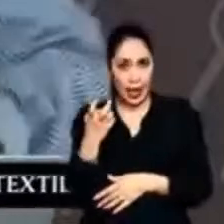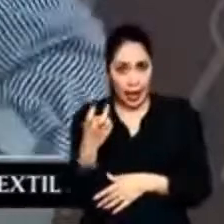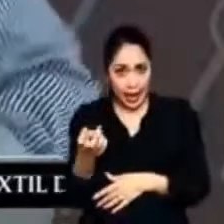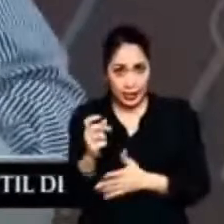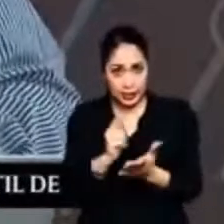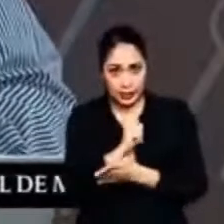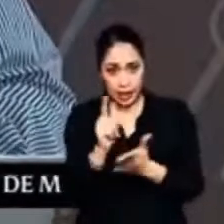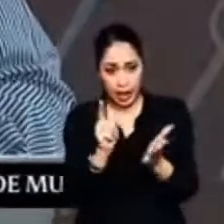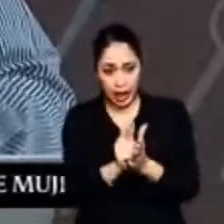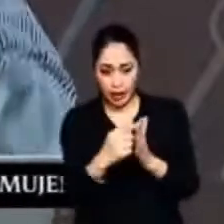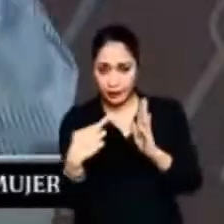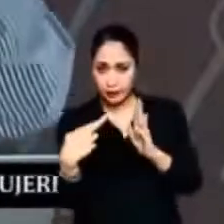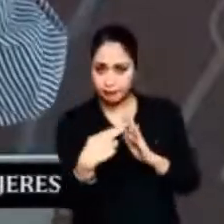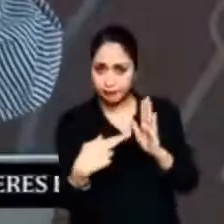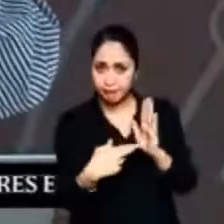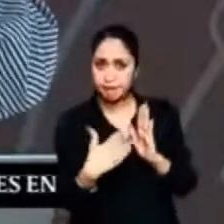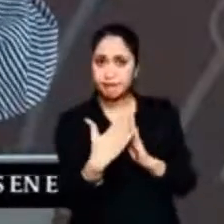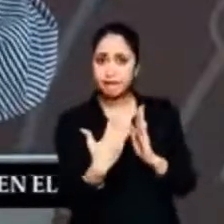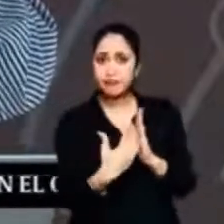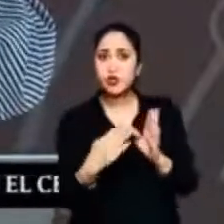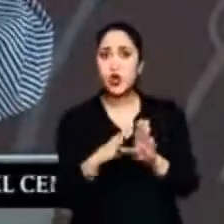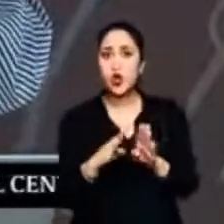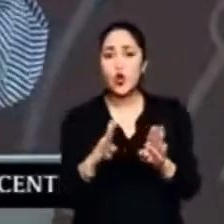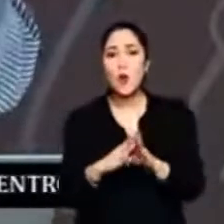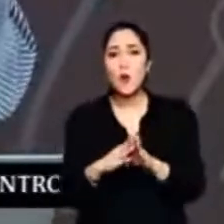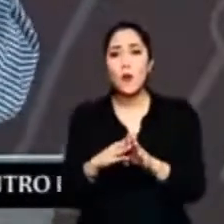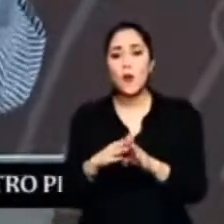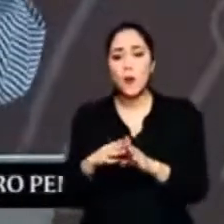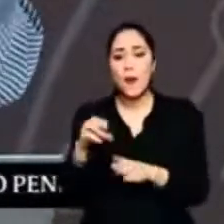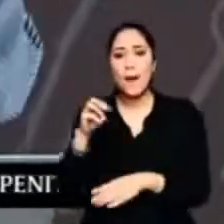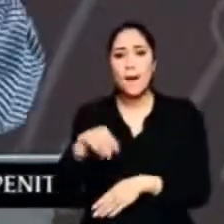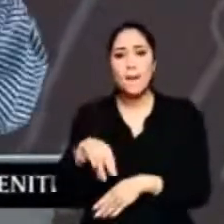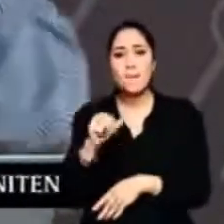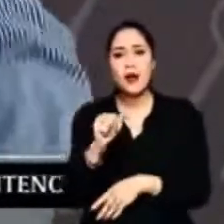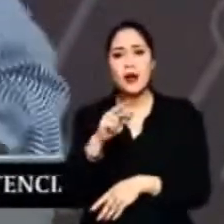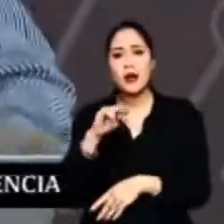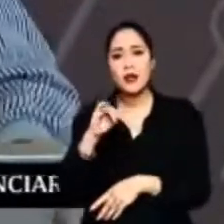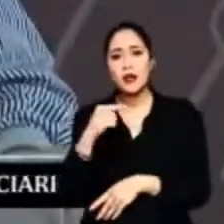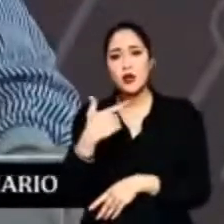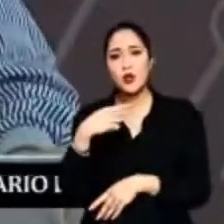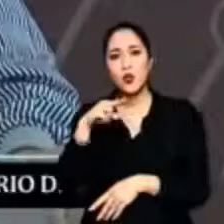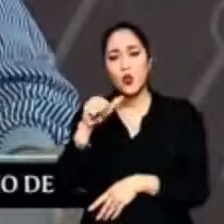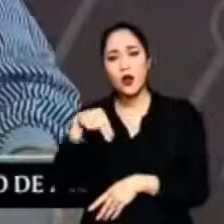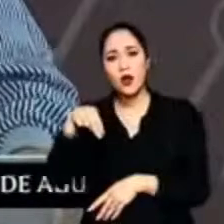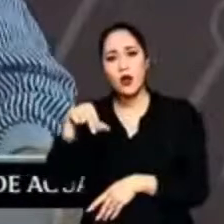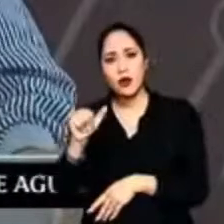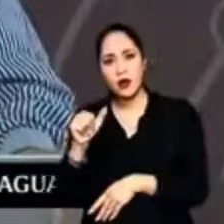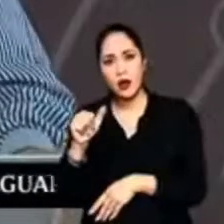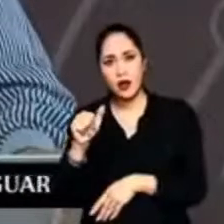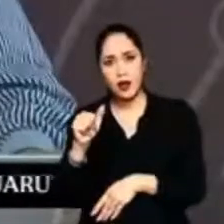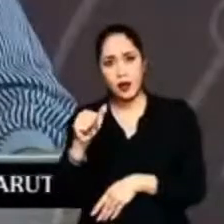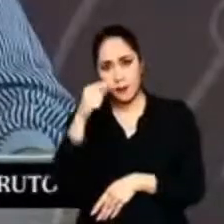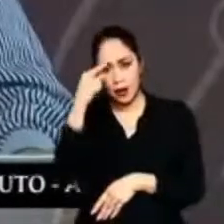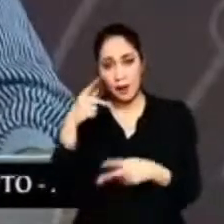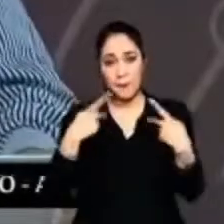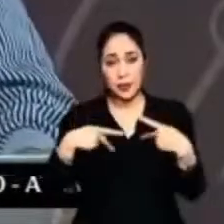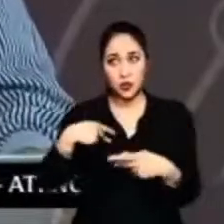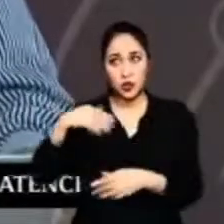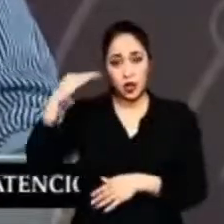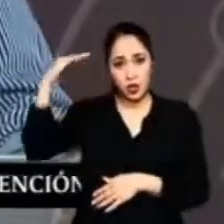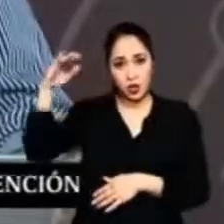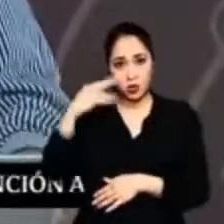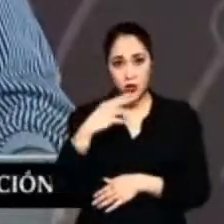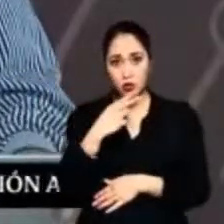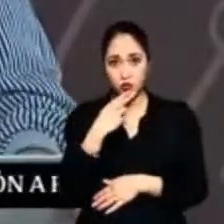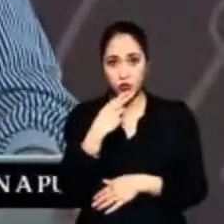reglamenta el uso de la marihuana, el uso adulto de la marihuana, así le llamaron.